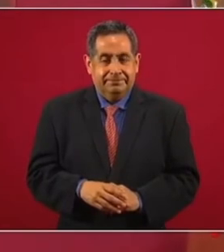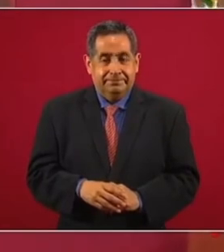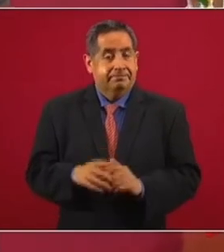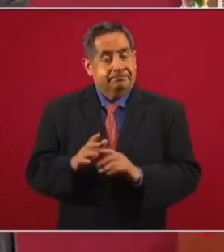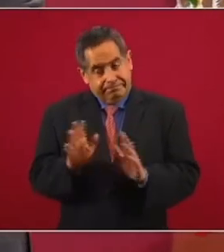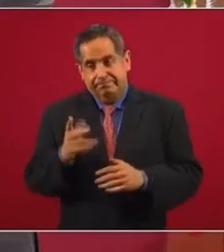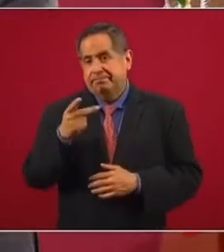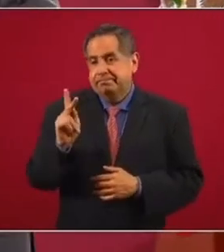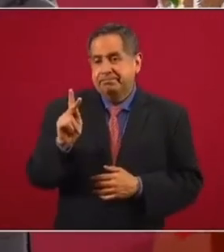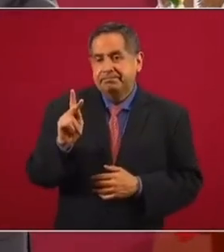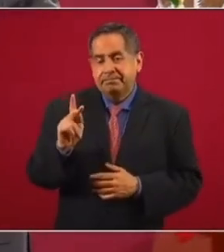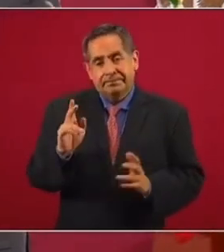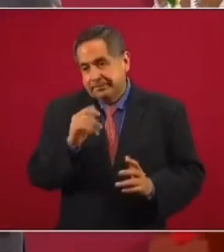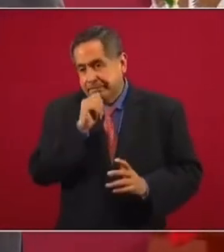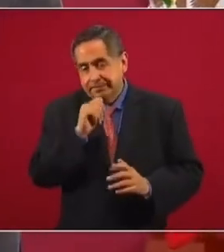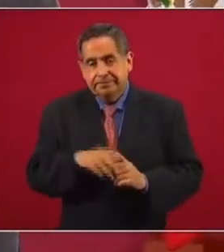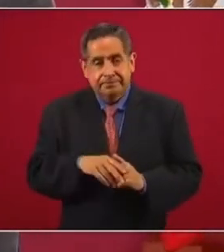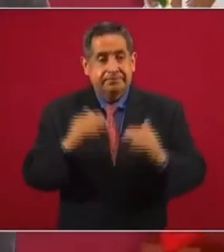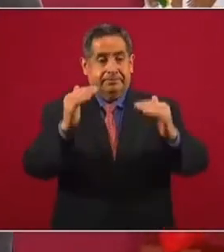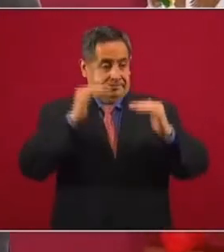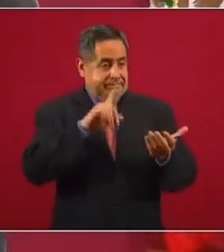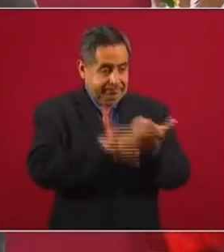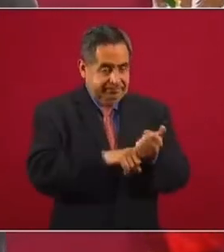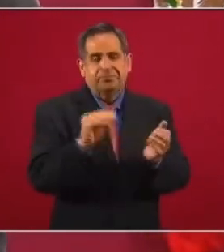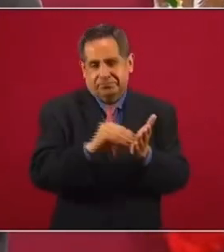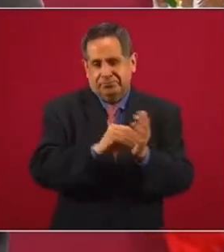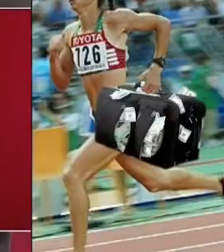Pero no. Terminamos de limpiar.